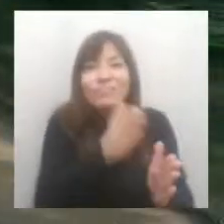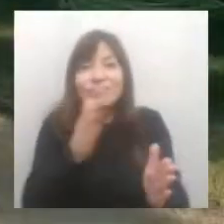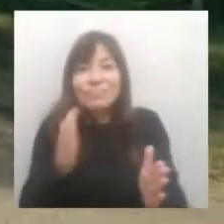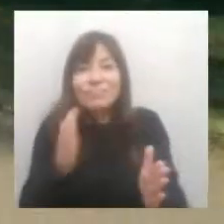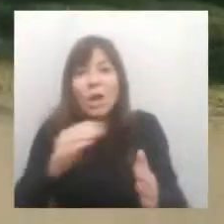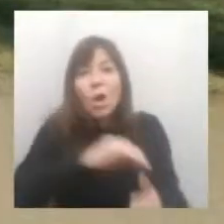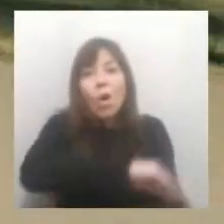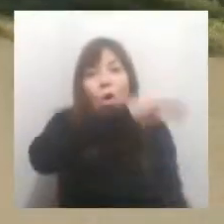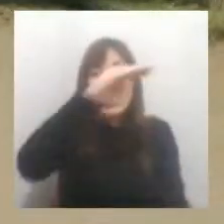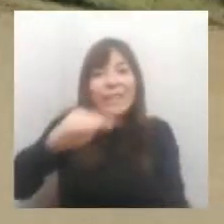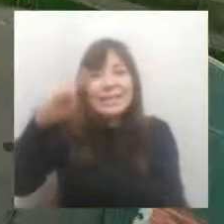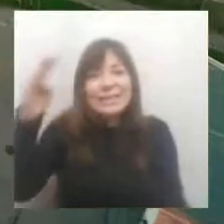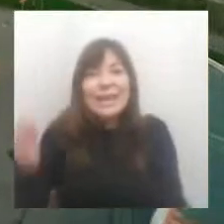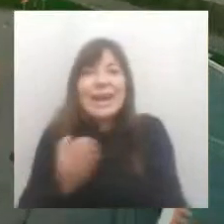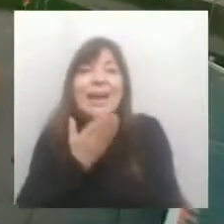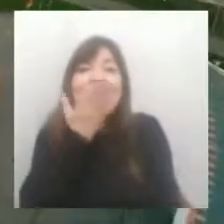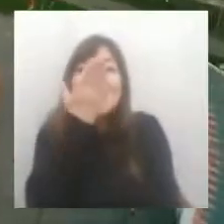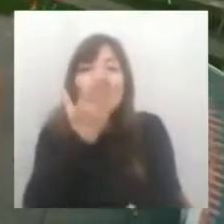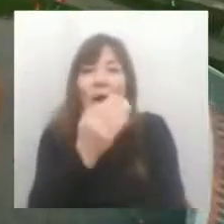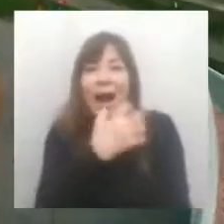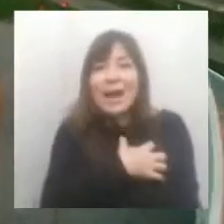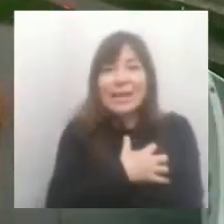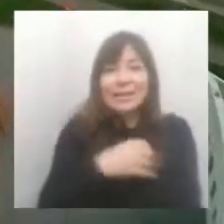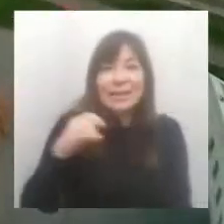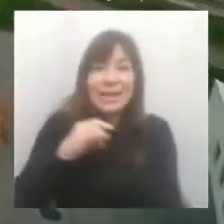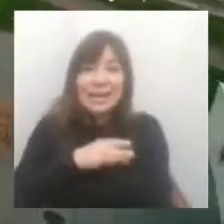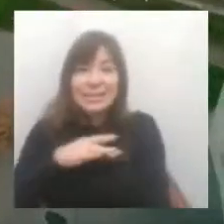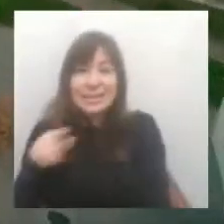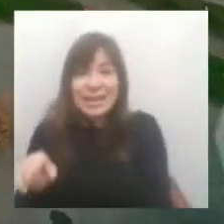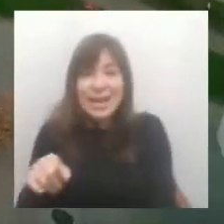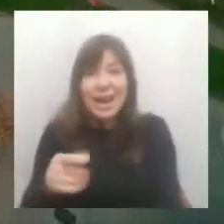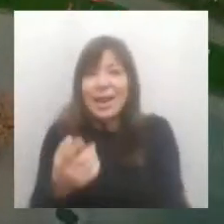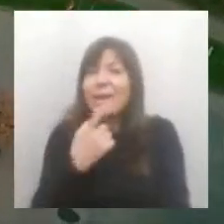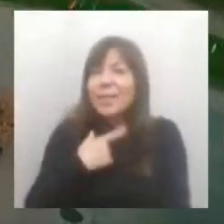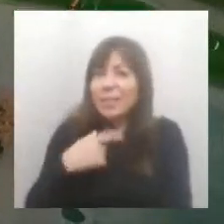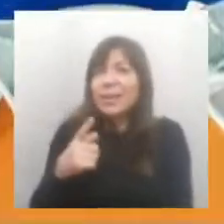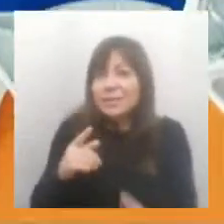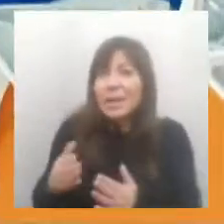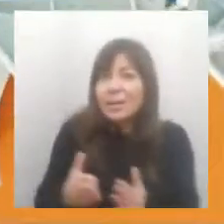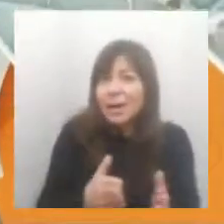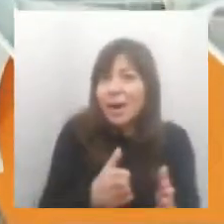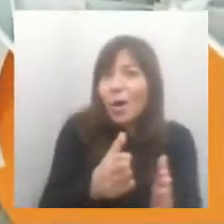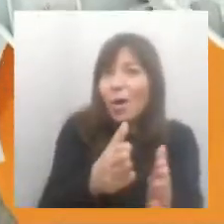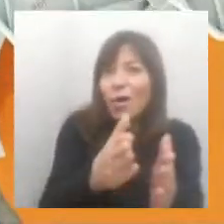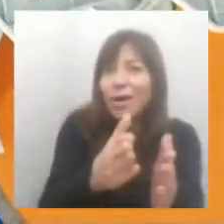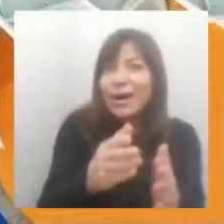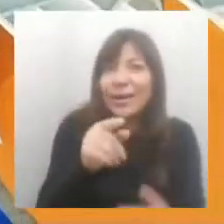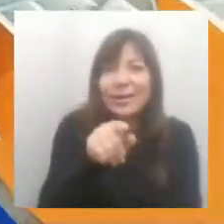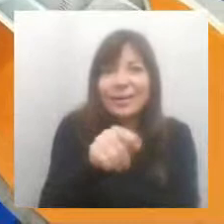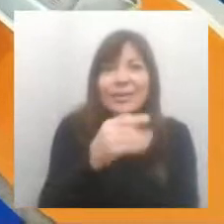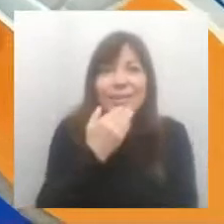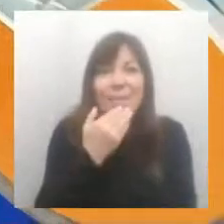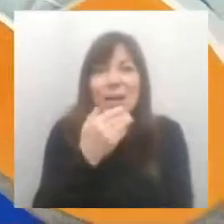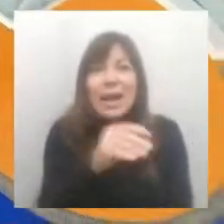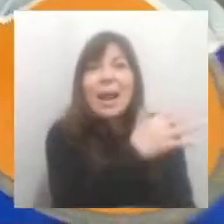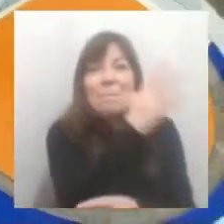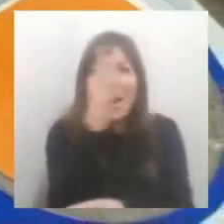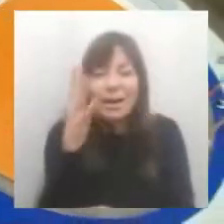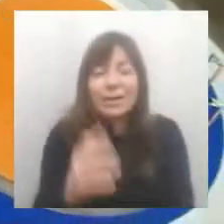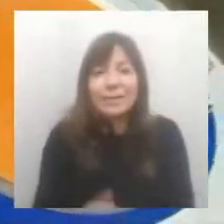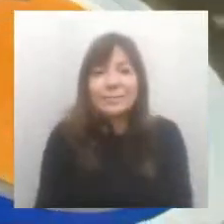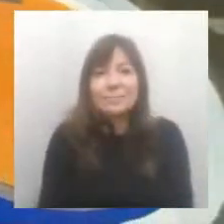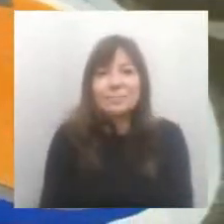Andes. Entonces, era una propuesta que además era muy interesante para recorrer no solo el museo, sino también el exterior, el parque en este caso.